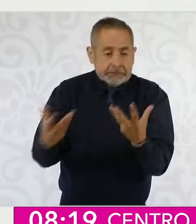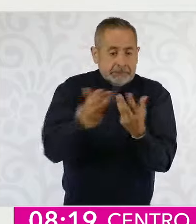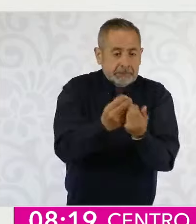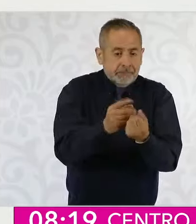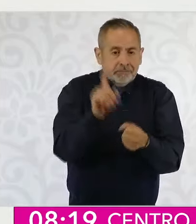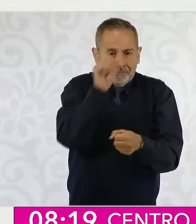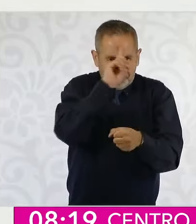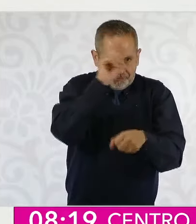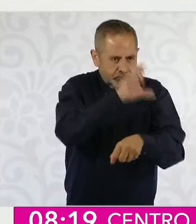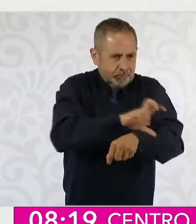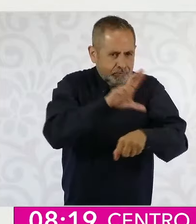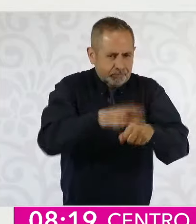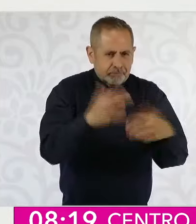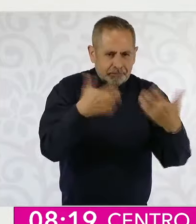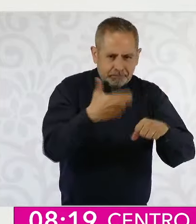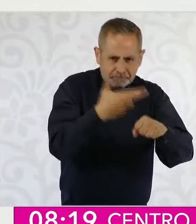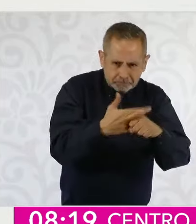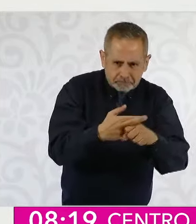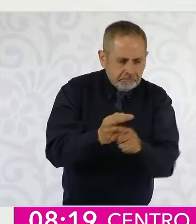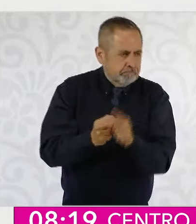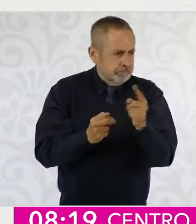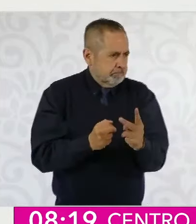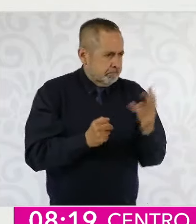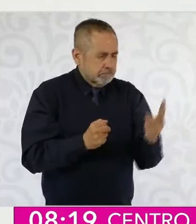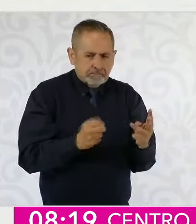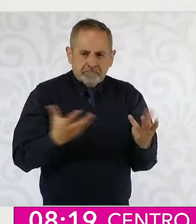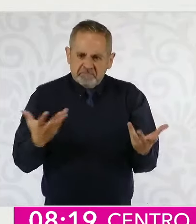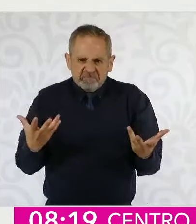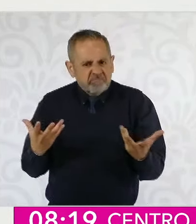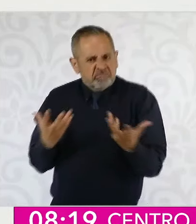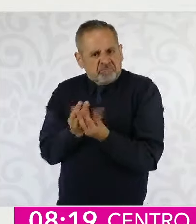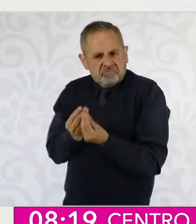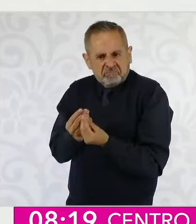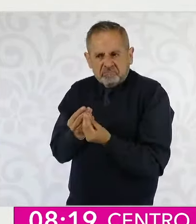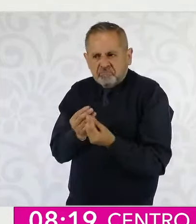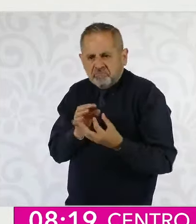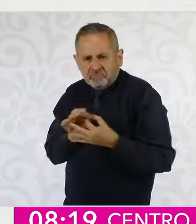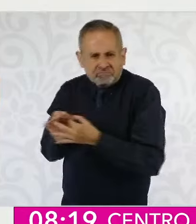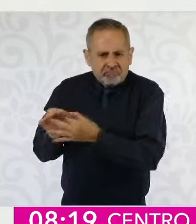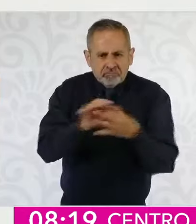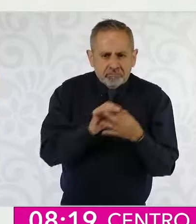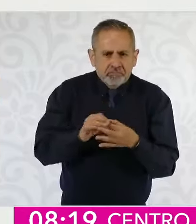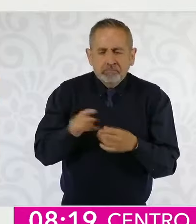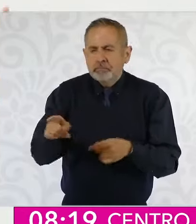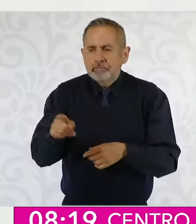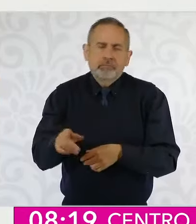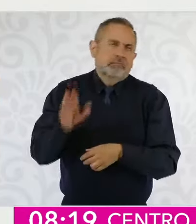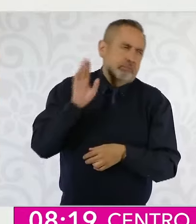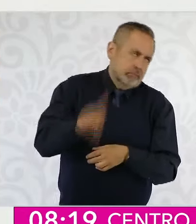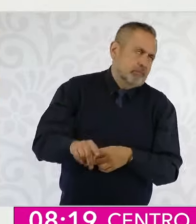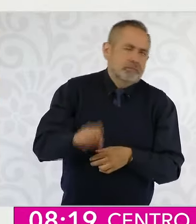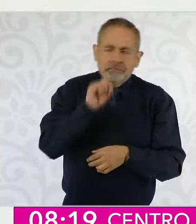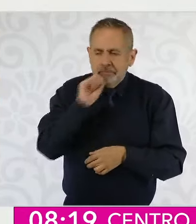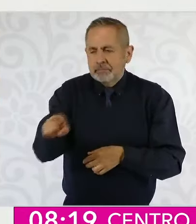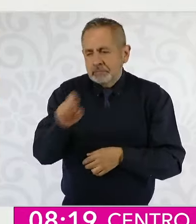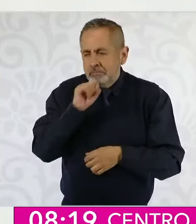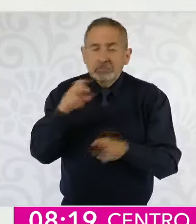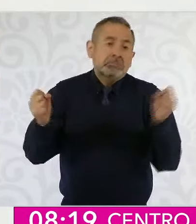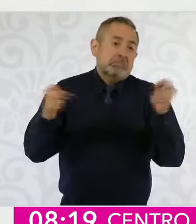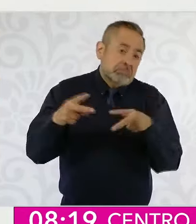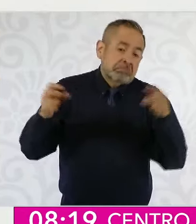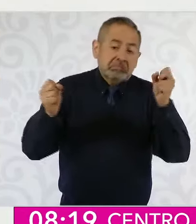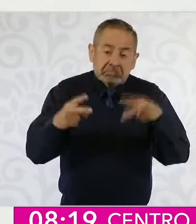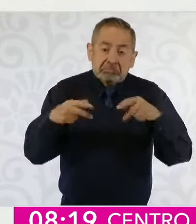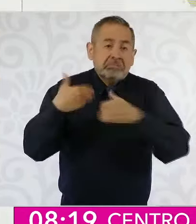Coordinador Empresarial, con otras cámaras del sector privado, no es un consejo más para vernos nada